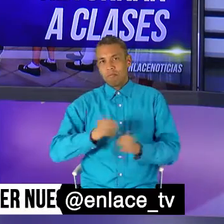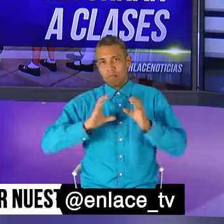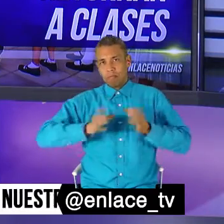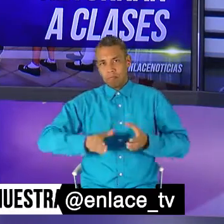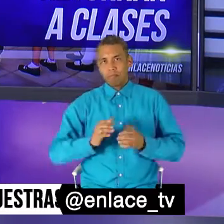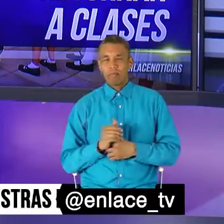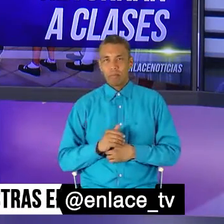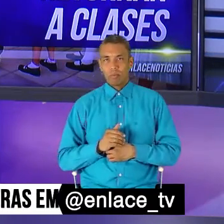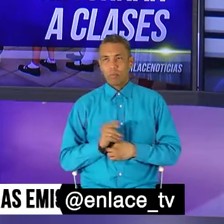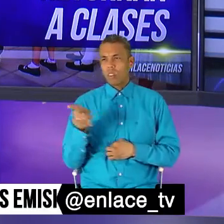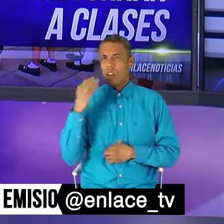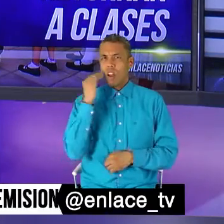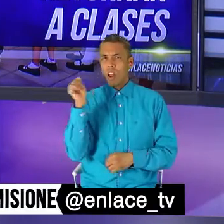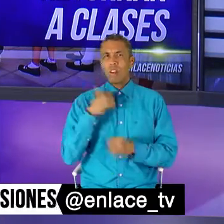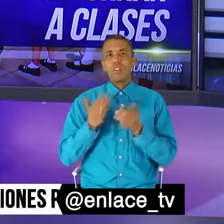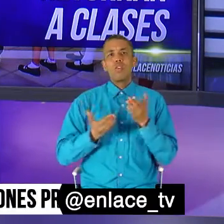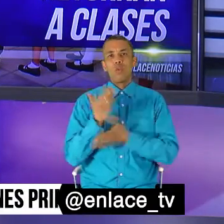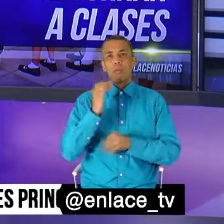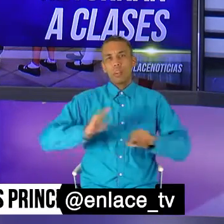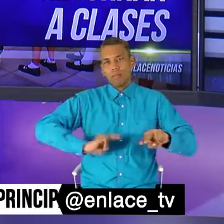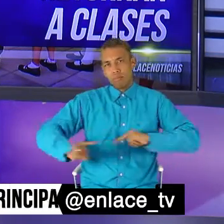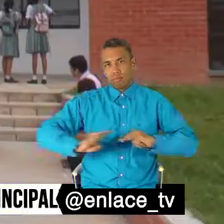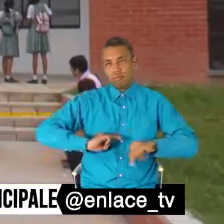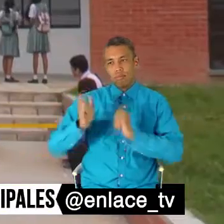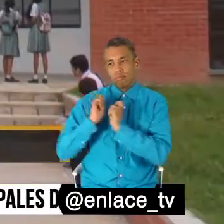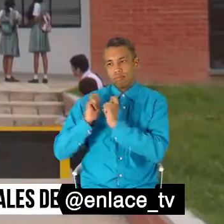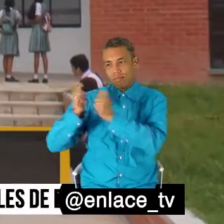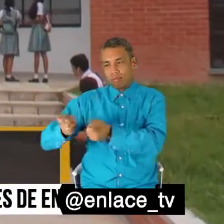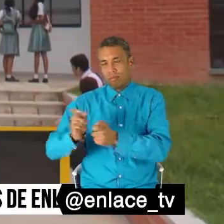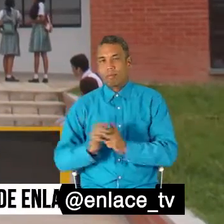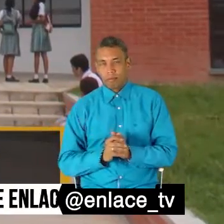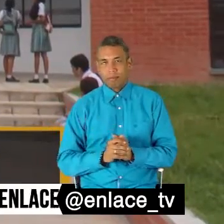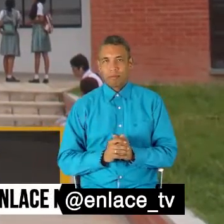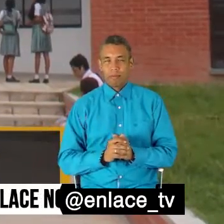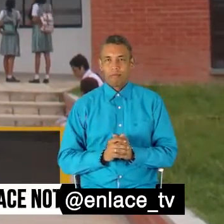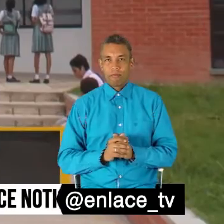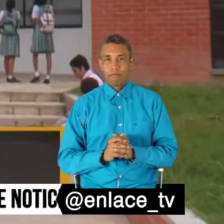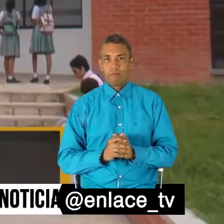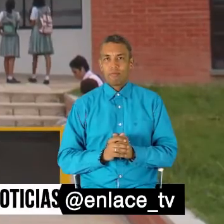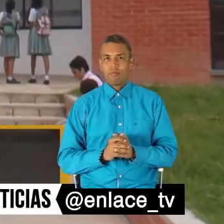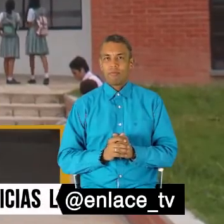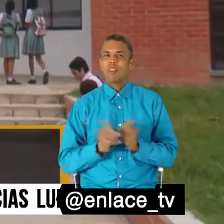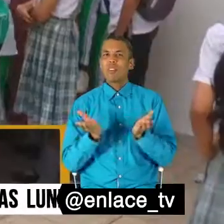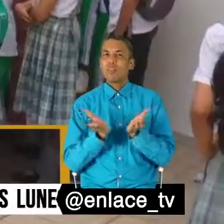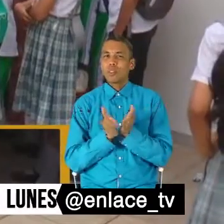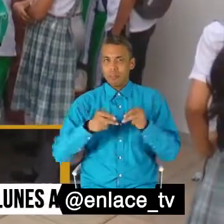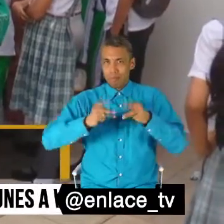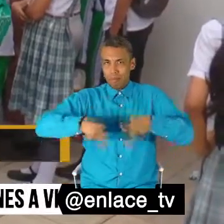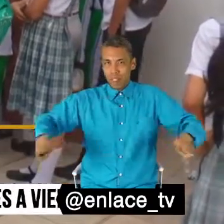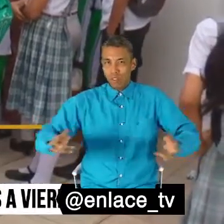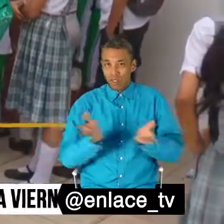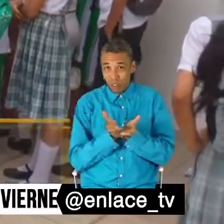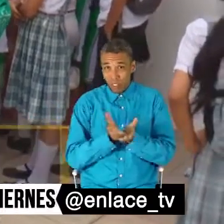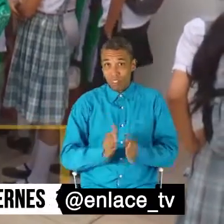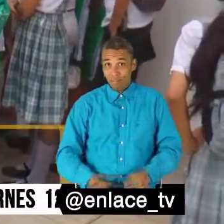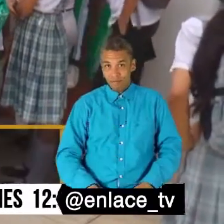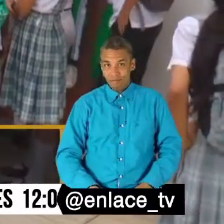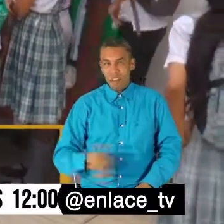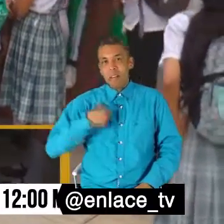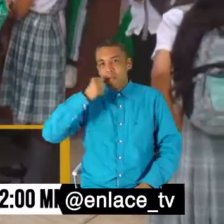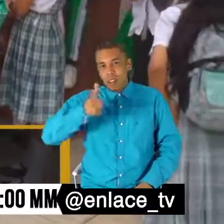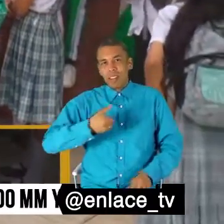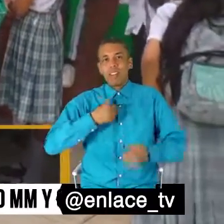como coordinadora de convivencia. Desde mañana volverán a clases los estudiantes del Colegio Real de Mares. En reunión sostenida con la